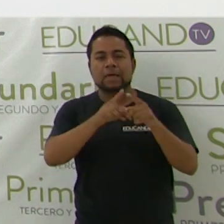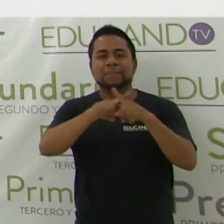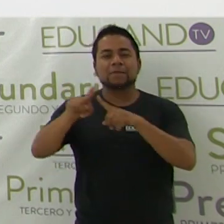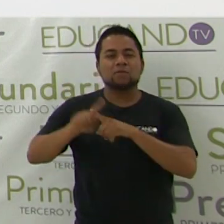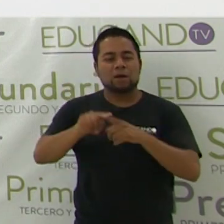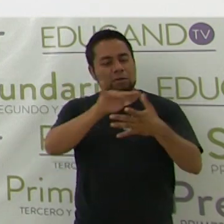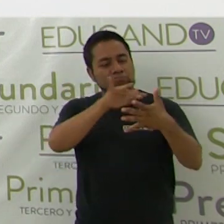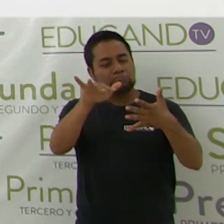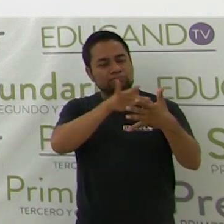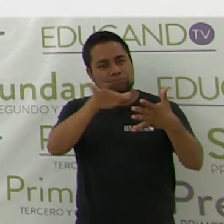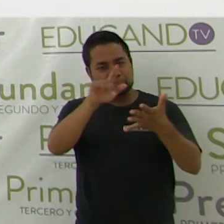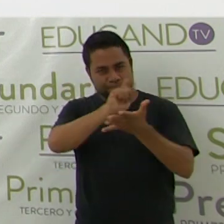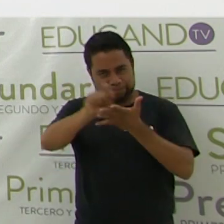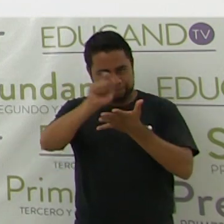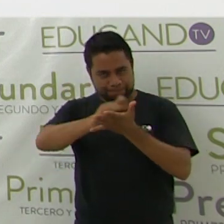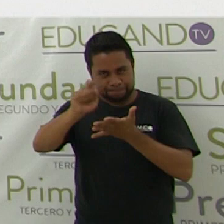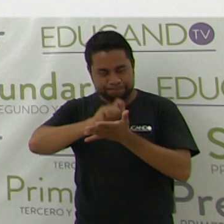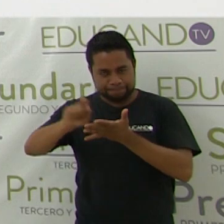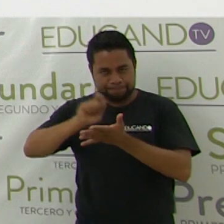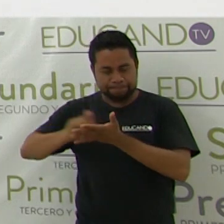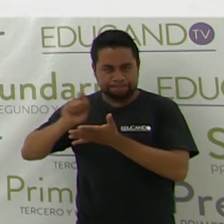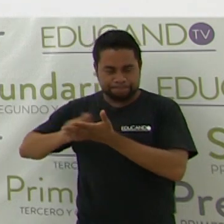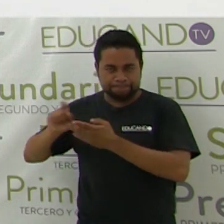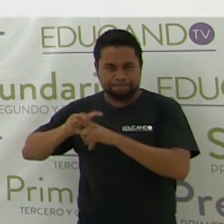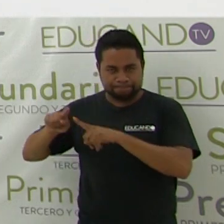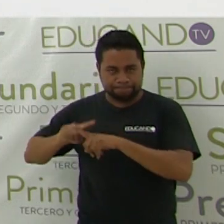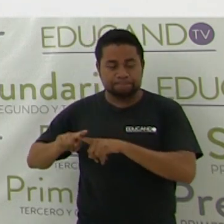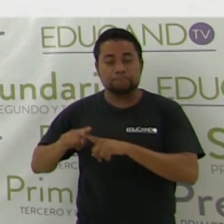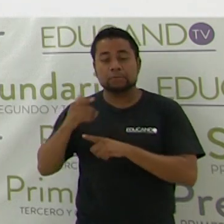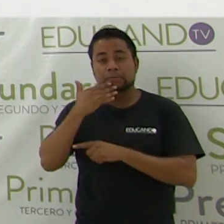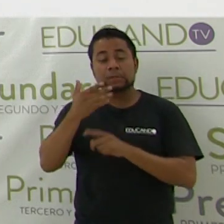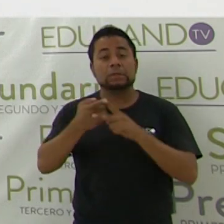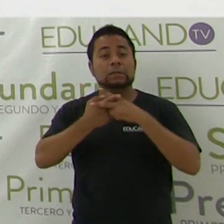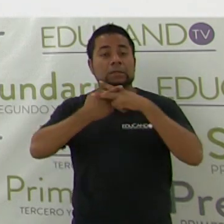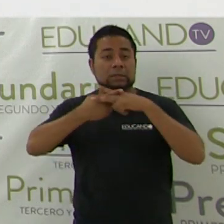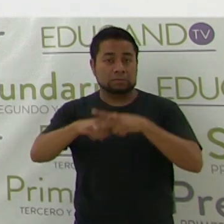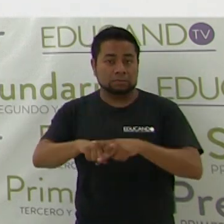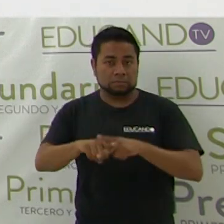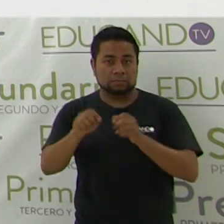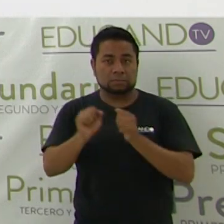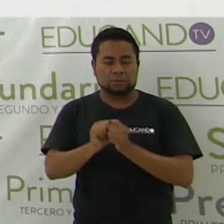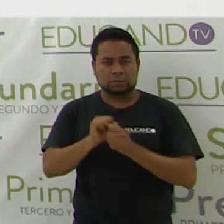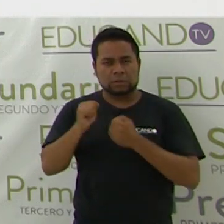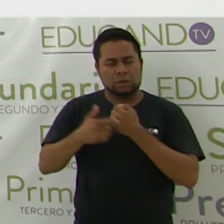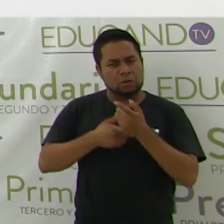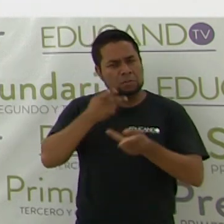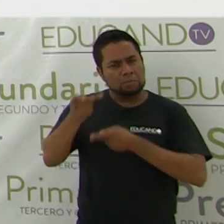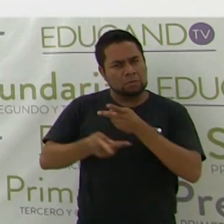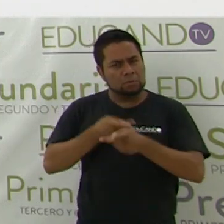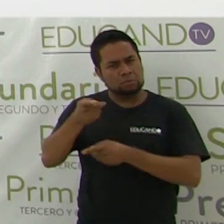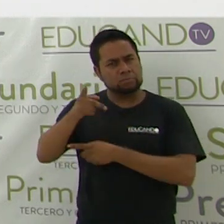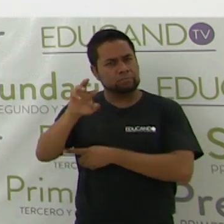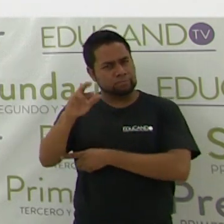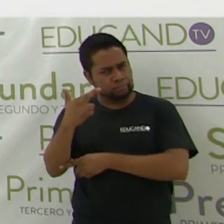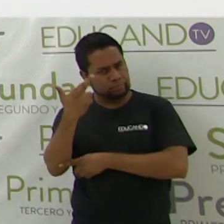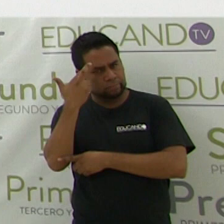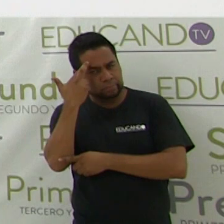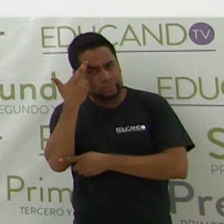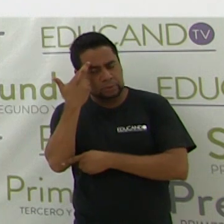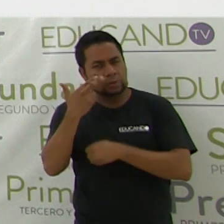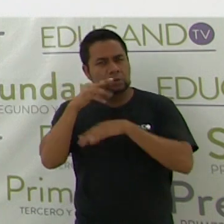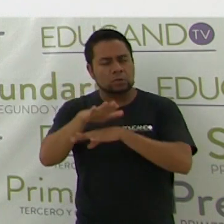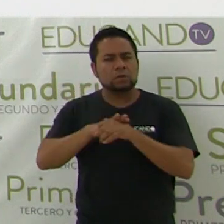textos escritos. Bien, y vamos a iniciarlo con unas preguntas. ¿Qué recuerdan ustedes